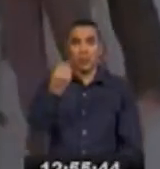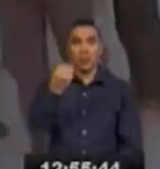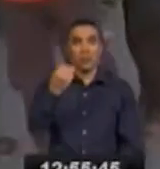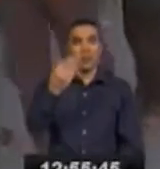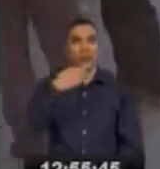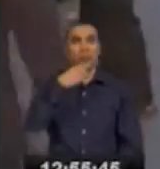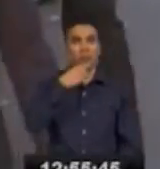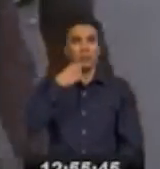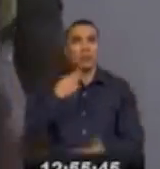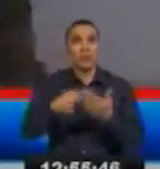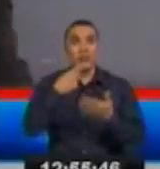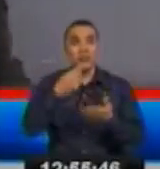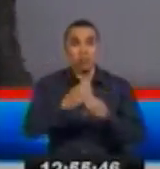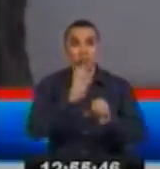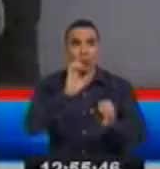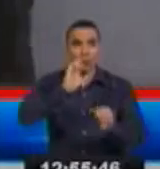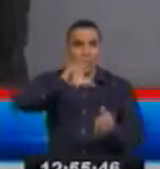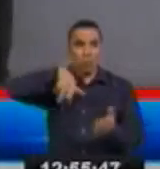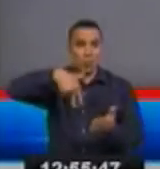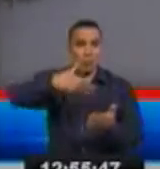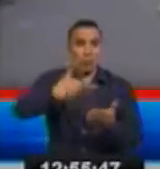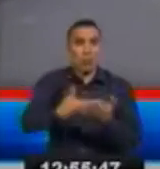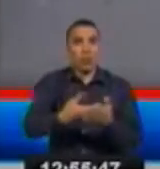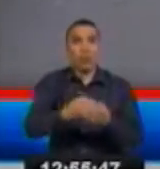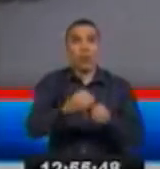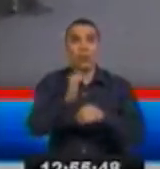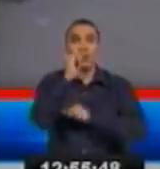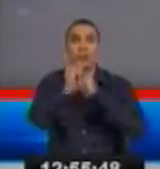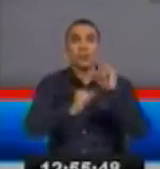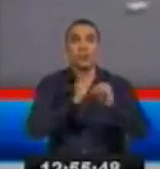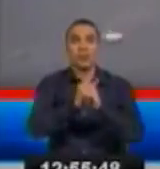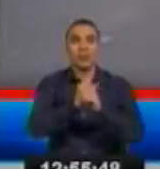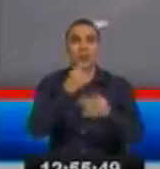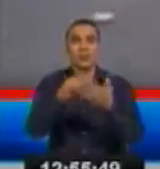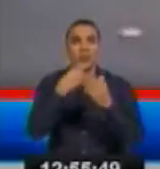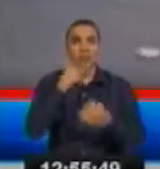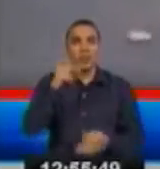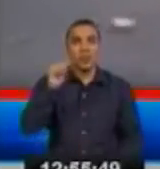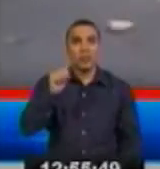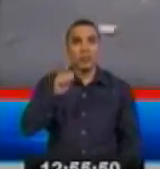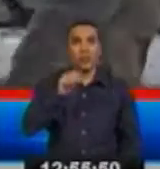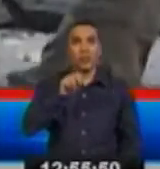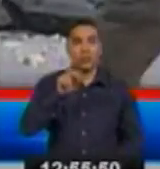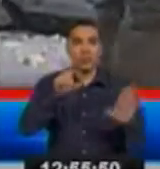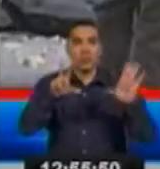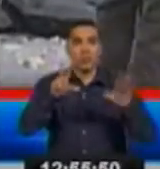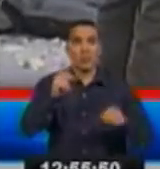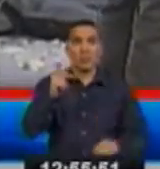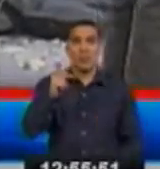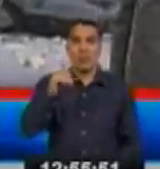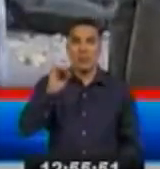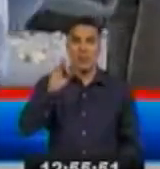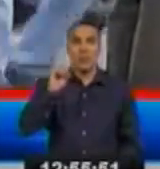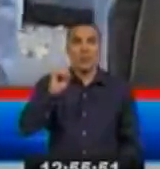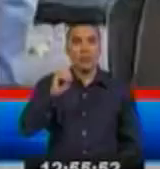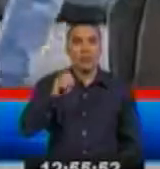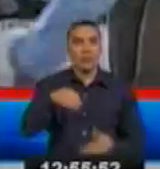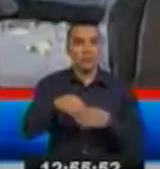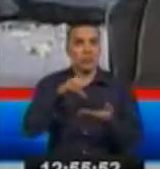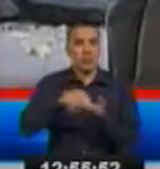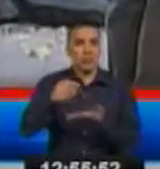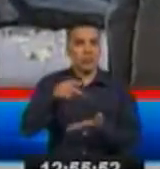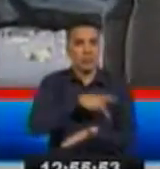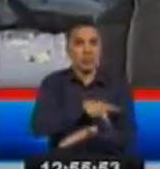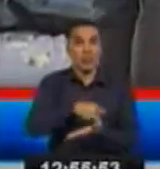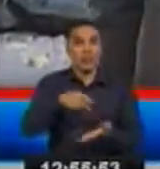reportaron el volcamiento de un bus internacional de la cooperativa con trans en el kilómetro 8 de la vía pifo papallacta en la provincia de pichincha en la